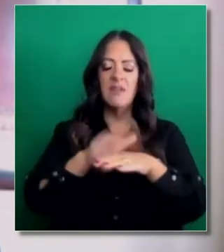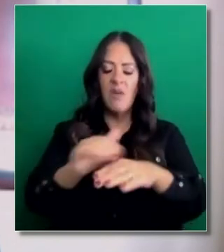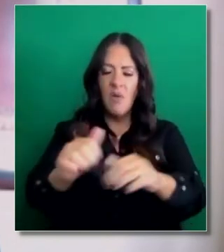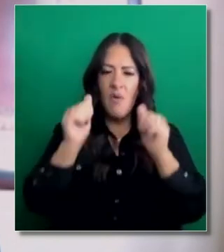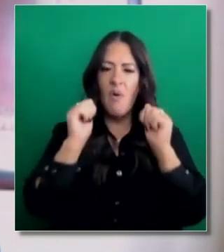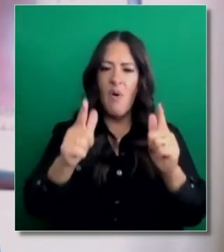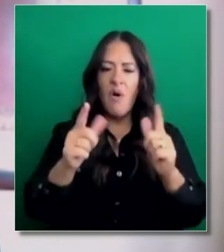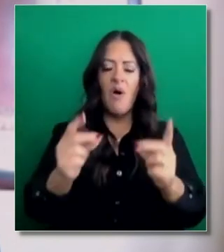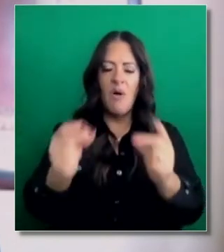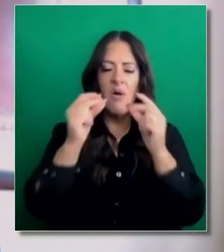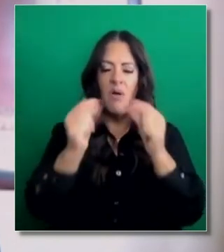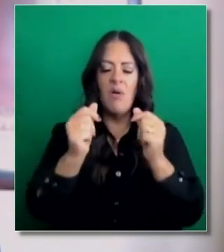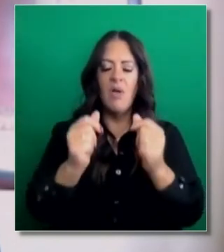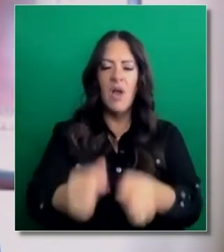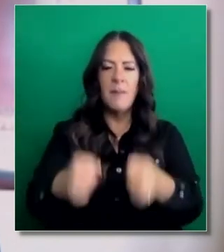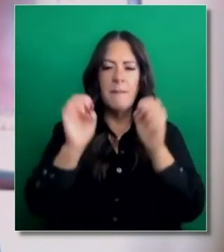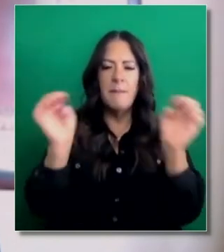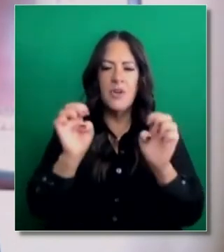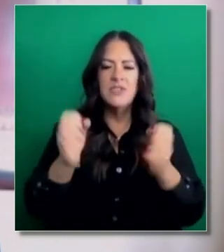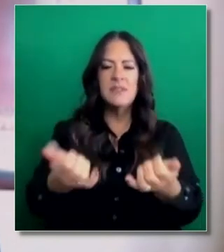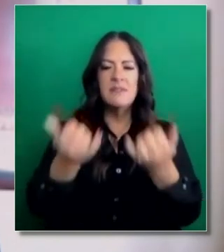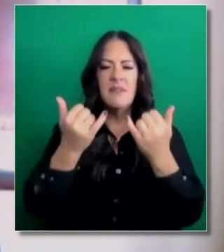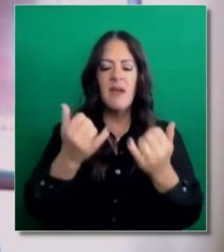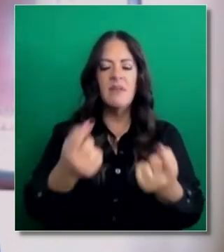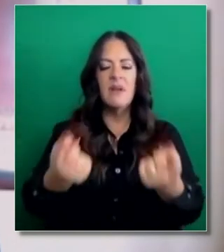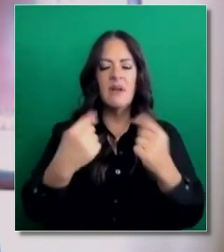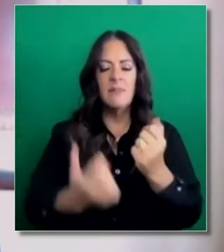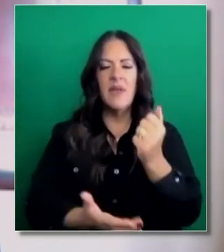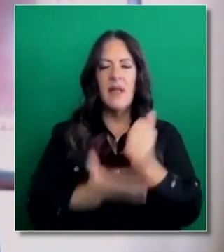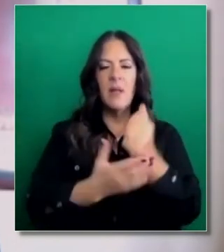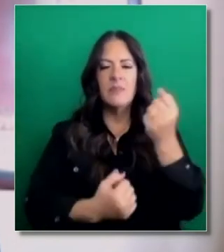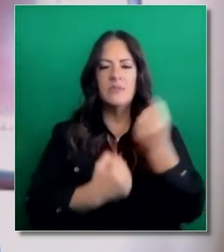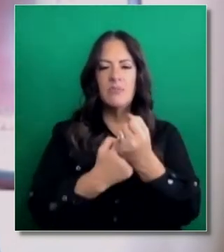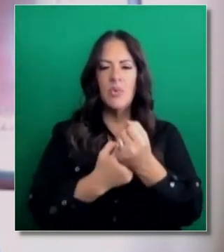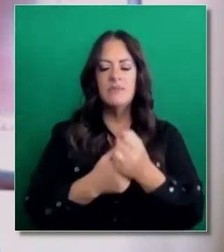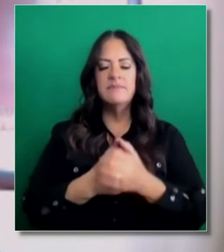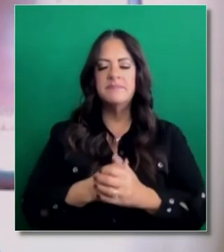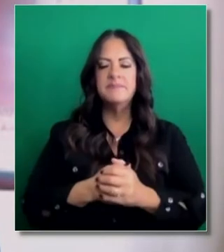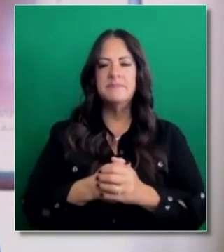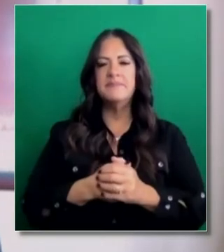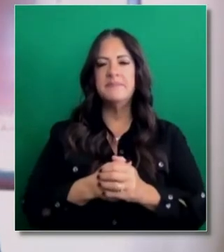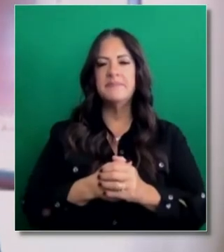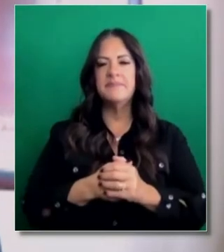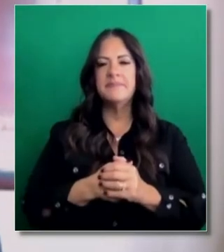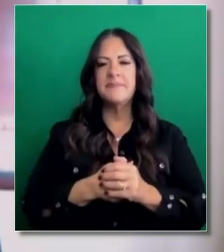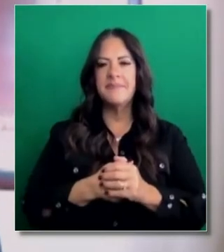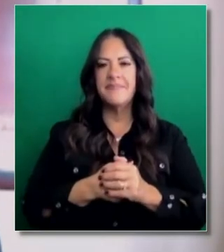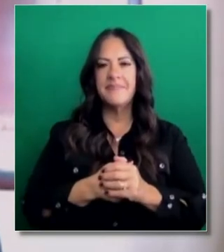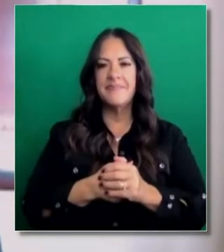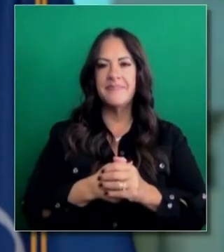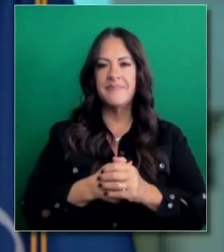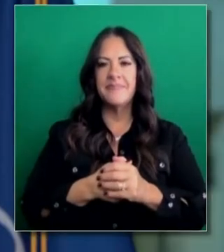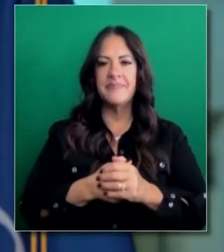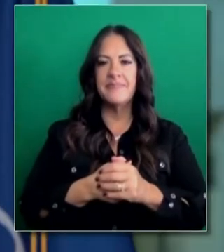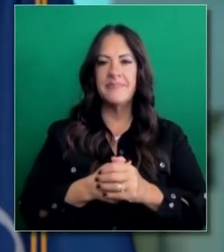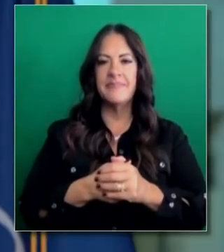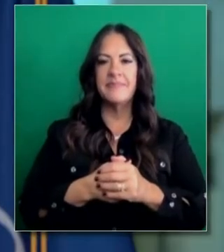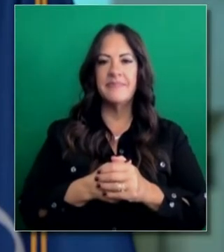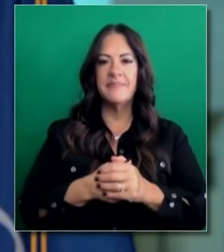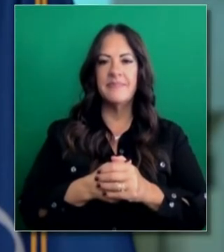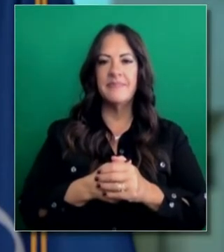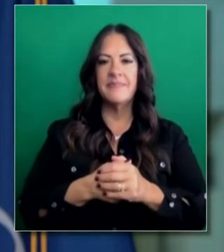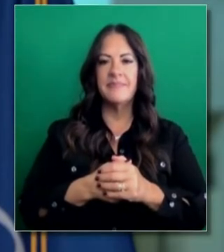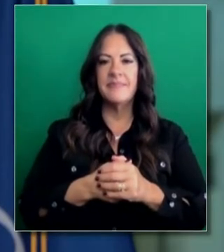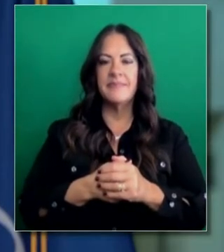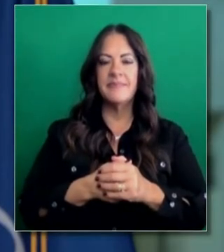empleados para poder de tal manera apoyar en la campaña de vacunación lo más posible